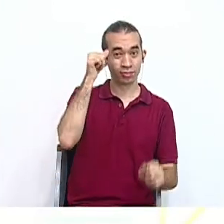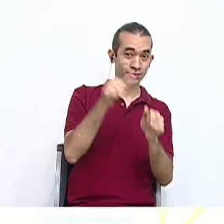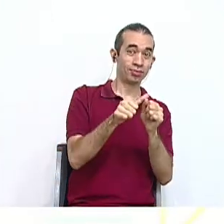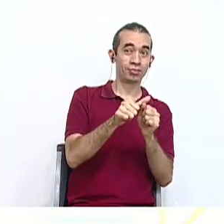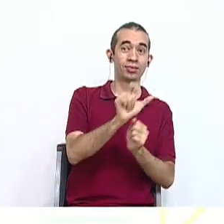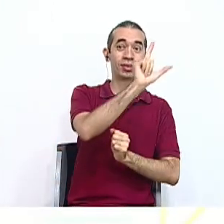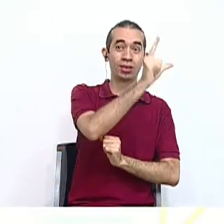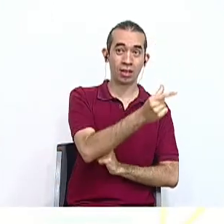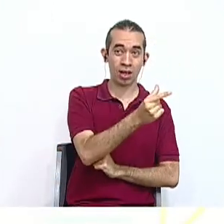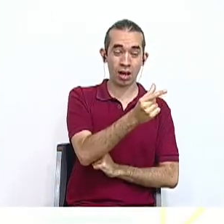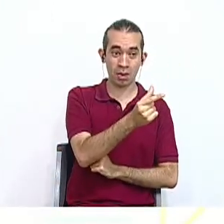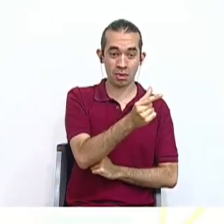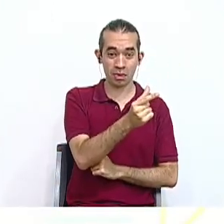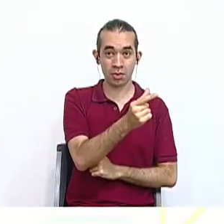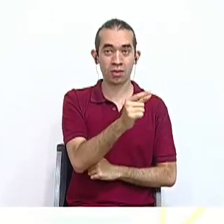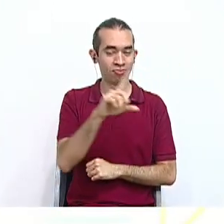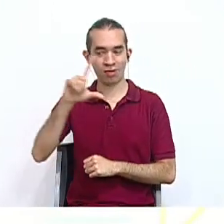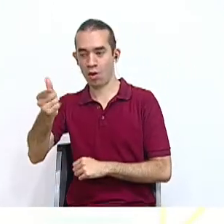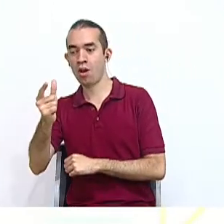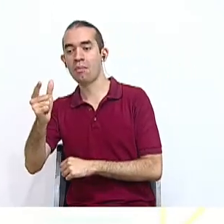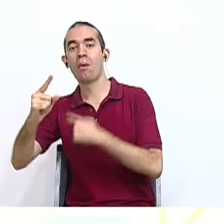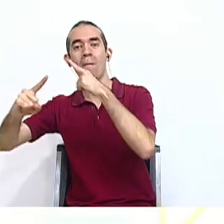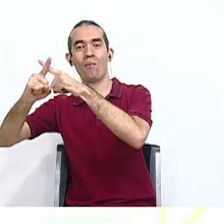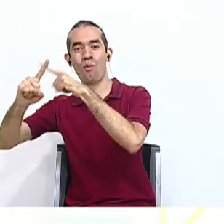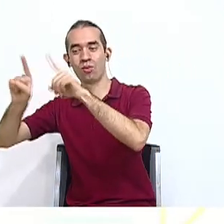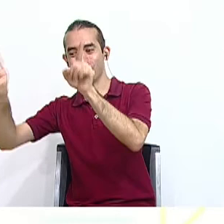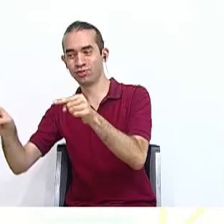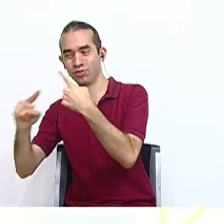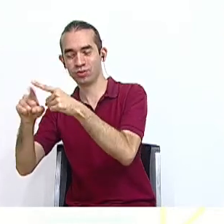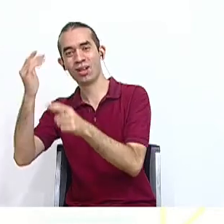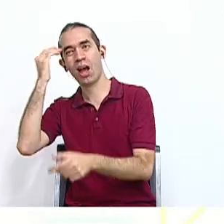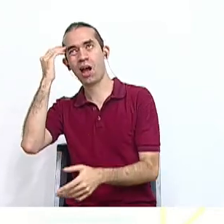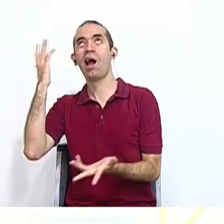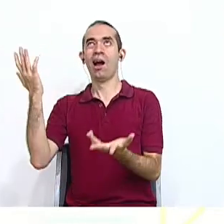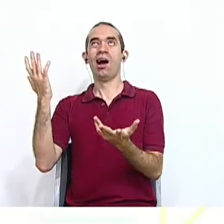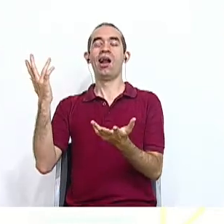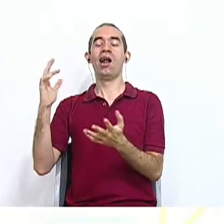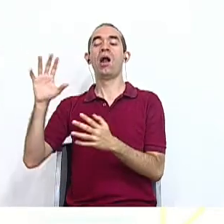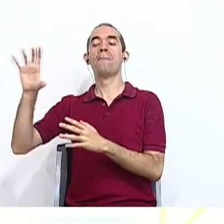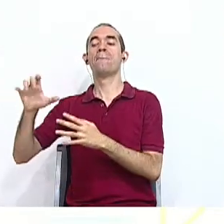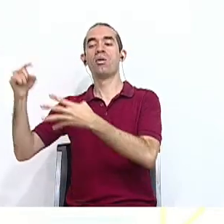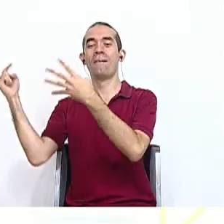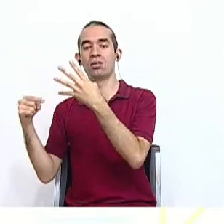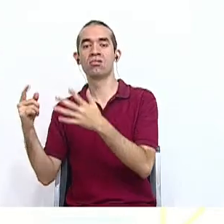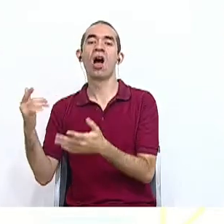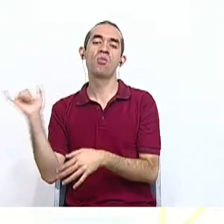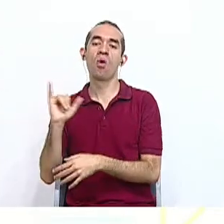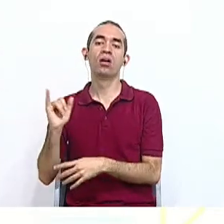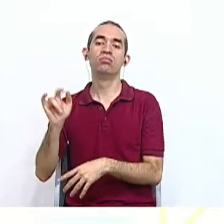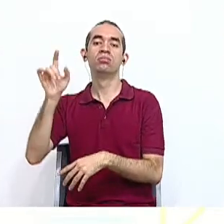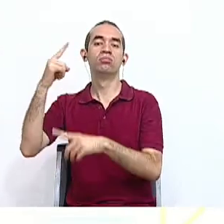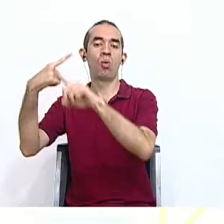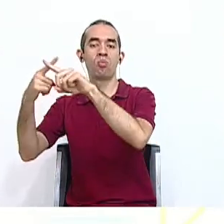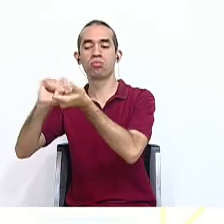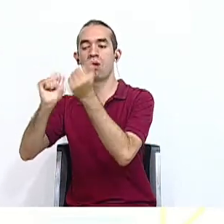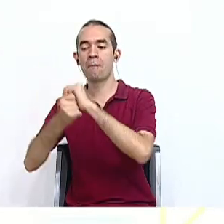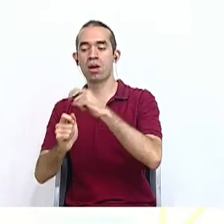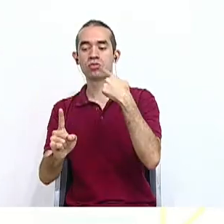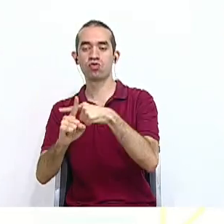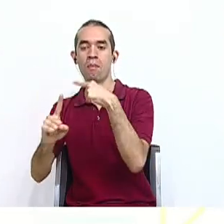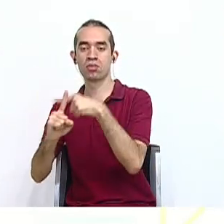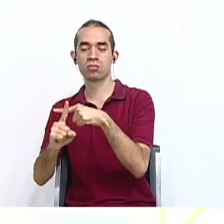un producto, de una multiplicación. Por las propiedades de logaritmos, aplicamos suma de logaritmos y nos queda de la siguiente